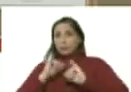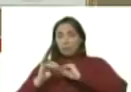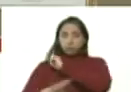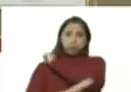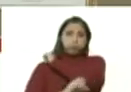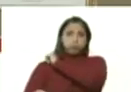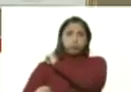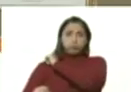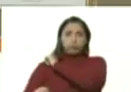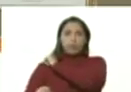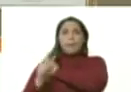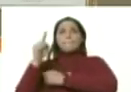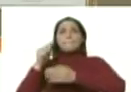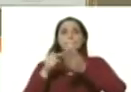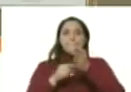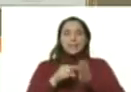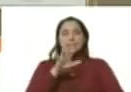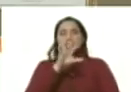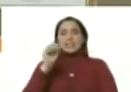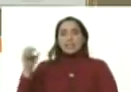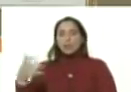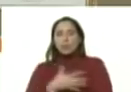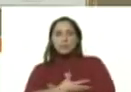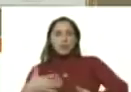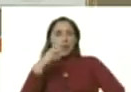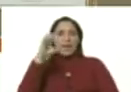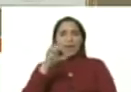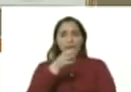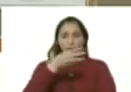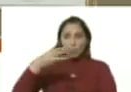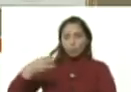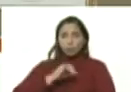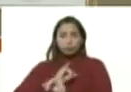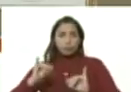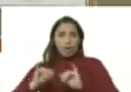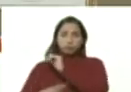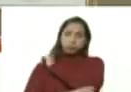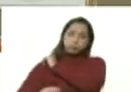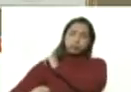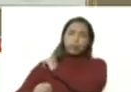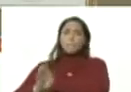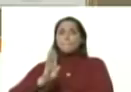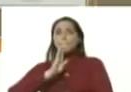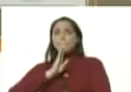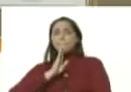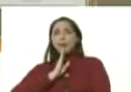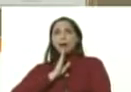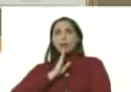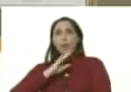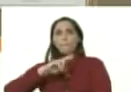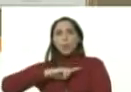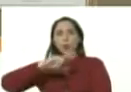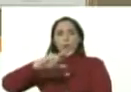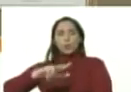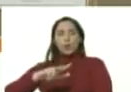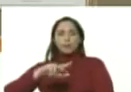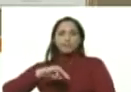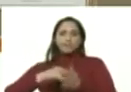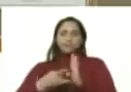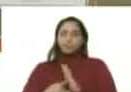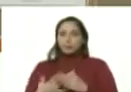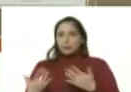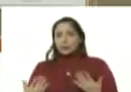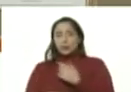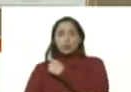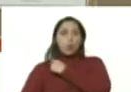otros 1.500 millones de euros que están secuestrados en el Banco Novo Banco en Portugal. Es decir, le